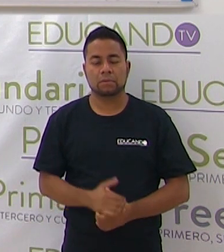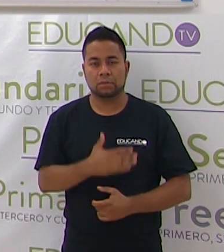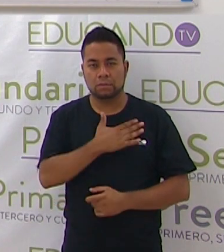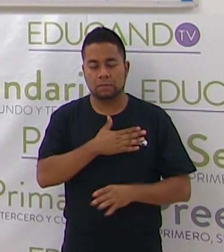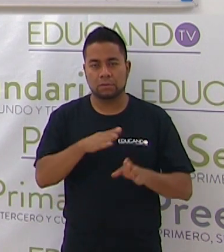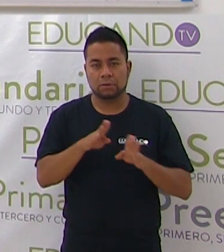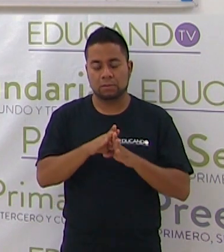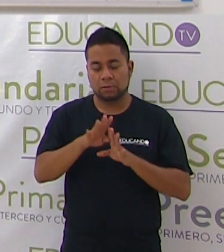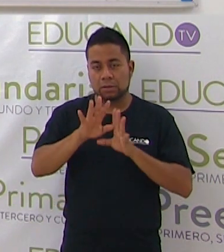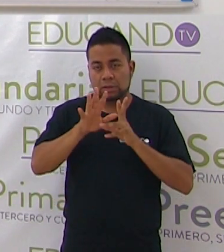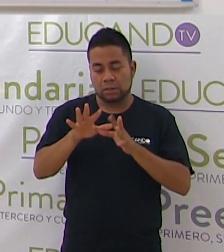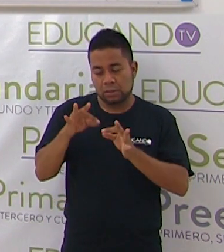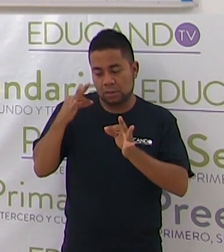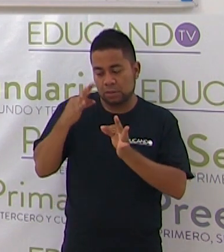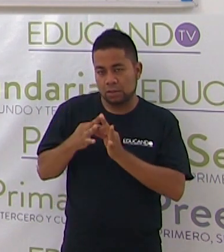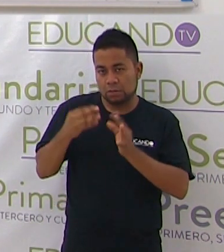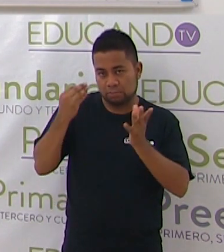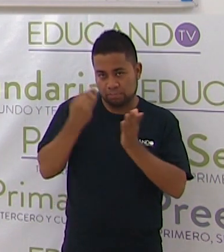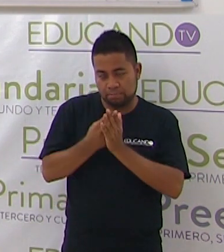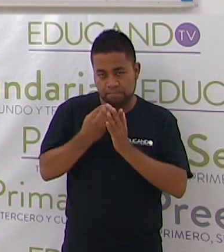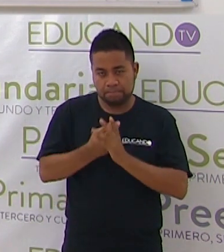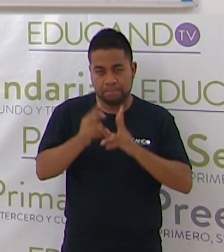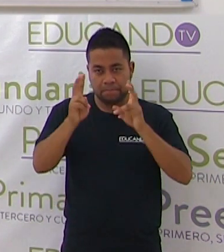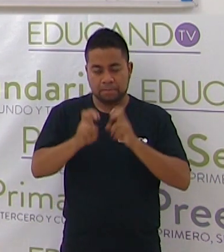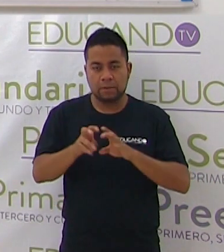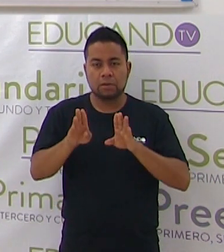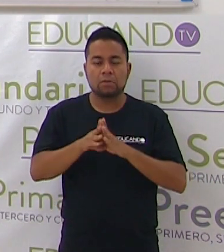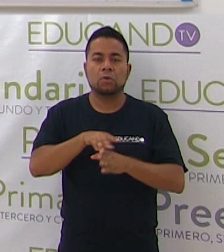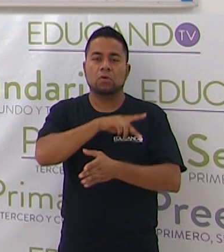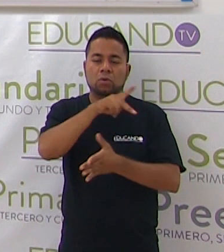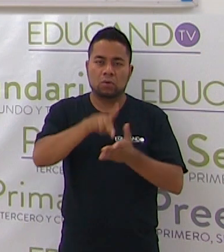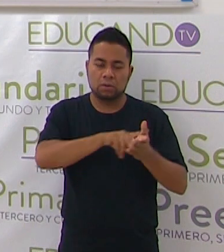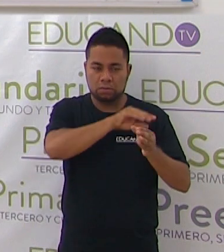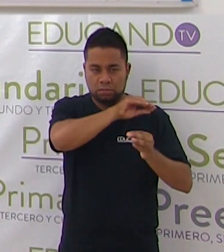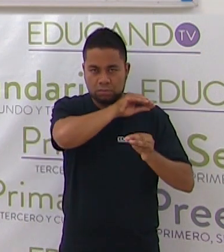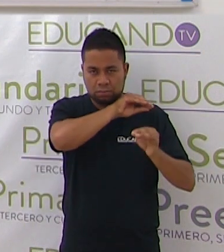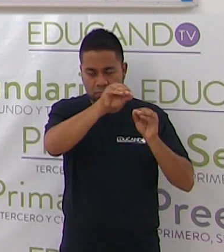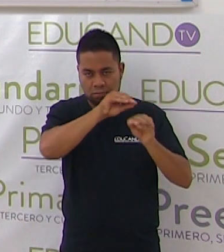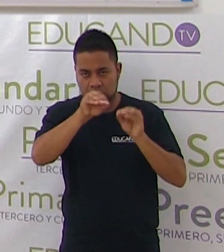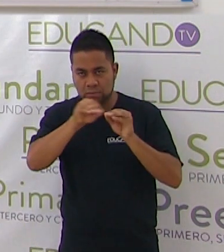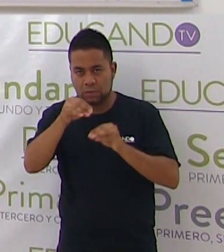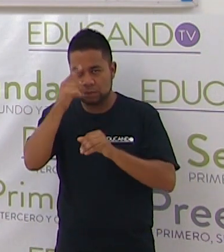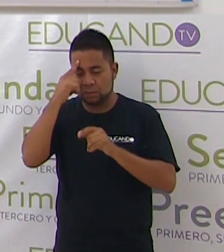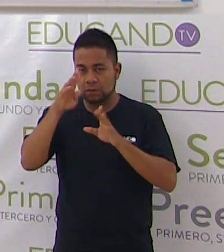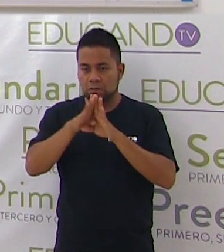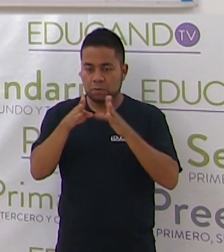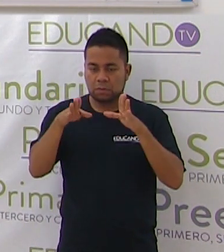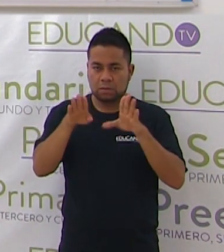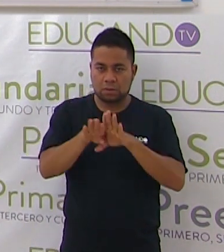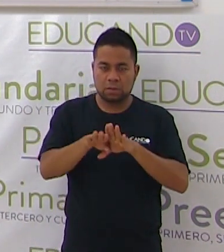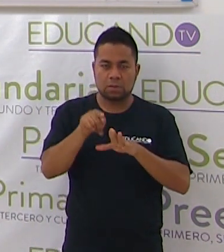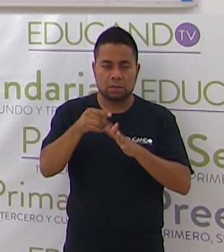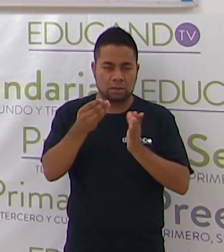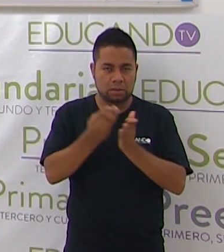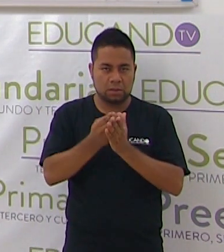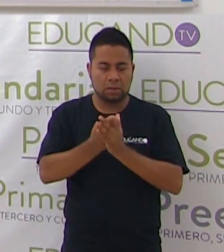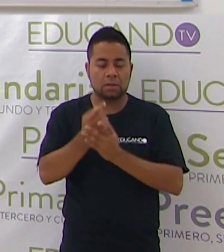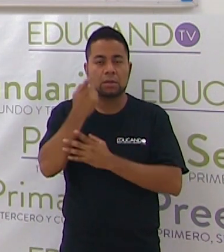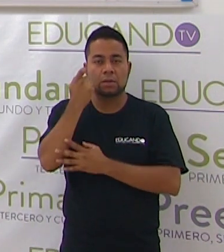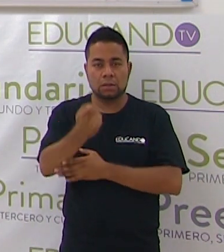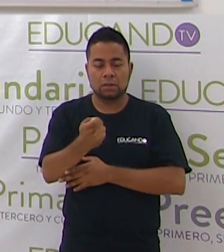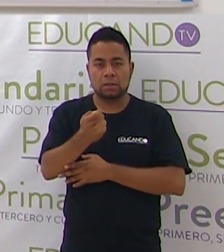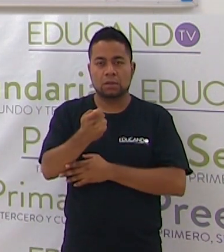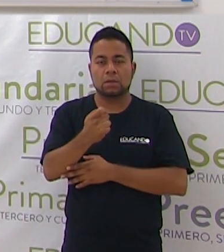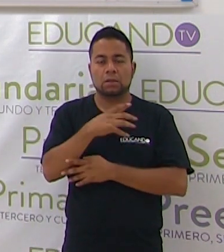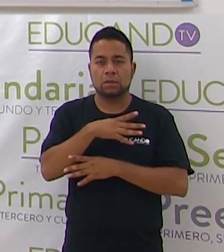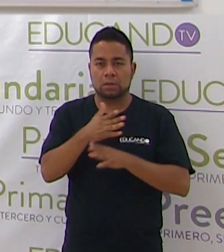la conclusión de nuestro tema, pues vamos a recapitular entonces, para cerrar, qué es lo